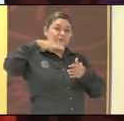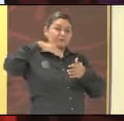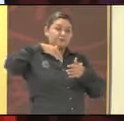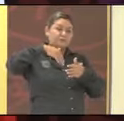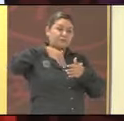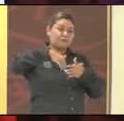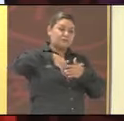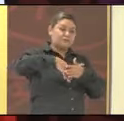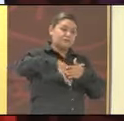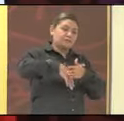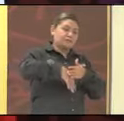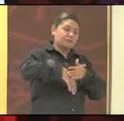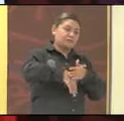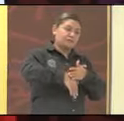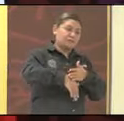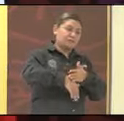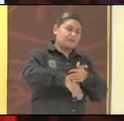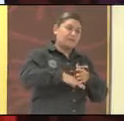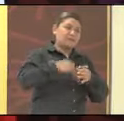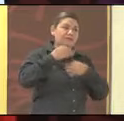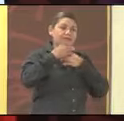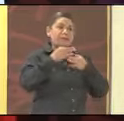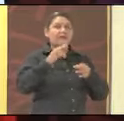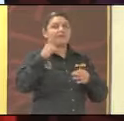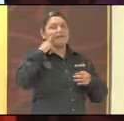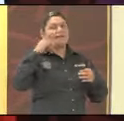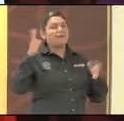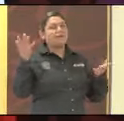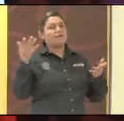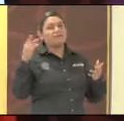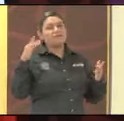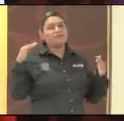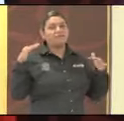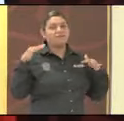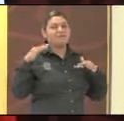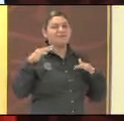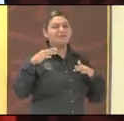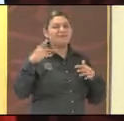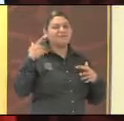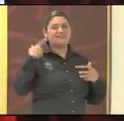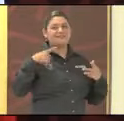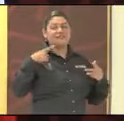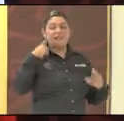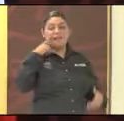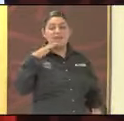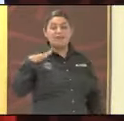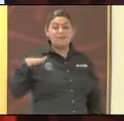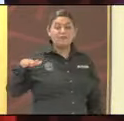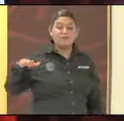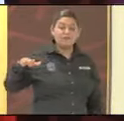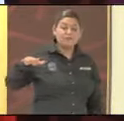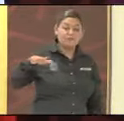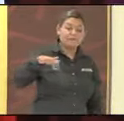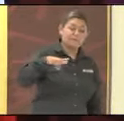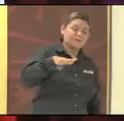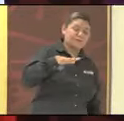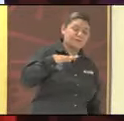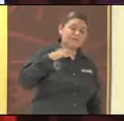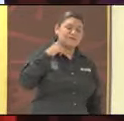los zopilotes dando vueltas por todos lados. Ustedes ya saben, ¿verdad? Pues no ayudan en nada, no sirven para